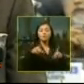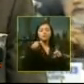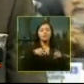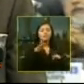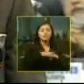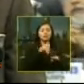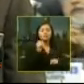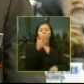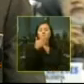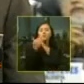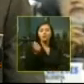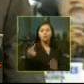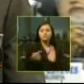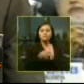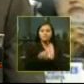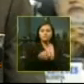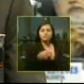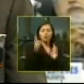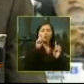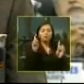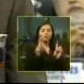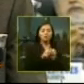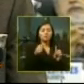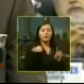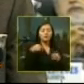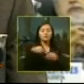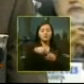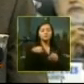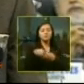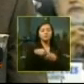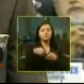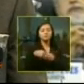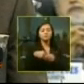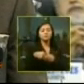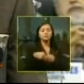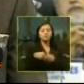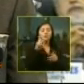caso debería ser conforme a las limitaciones,